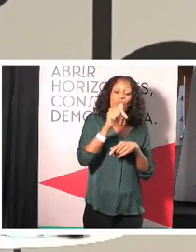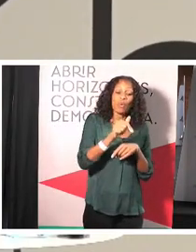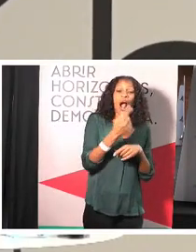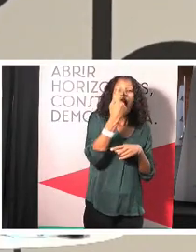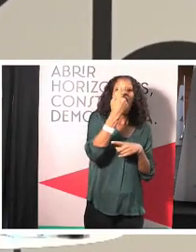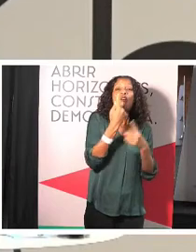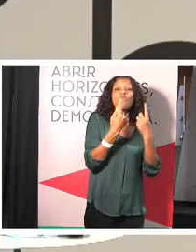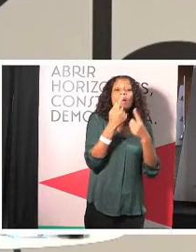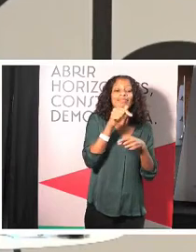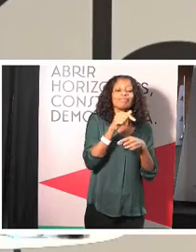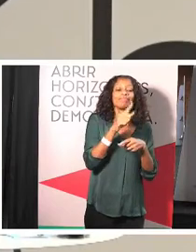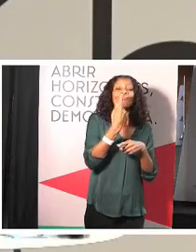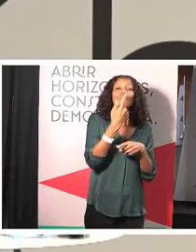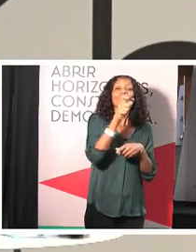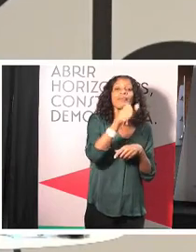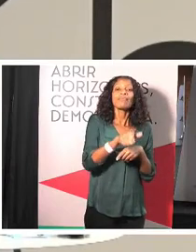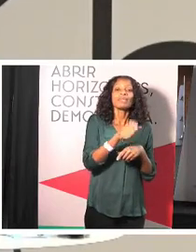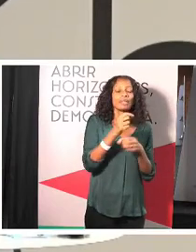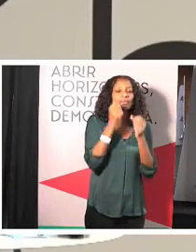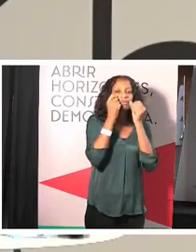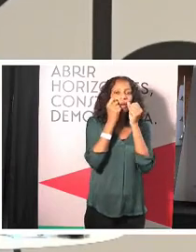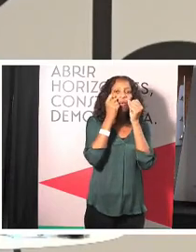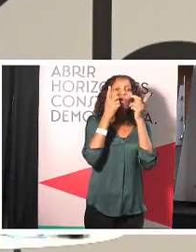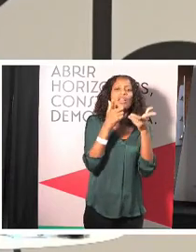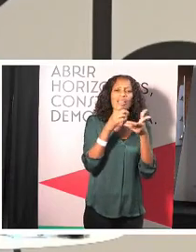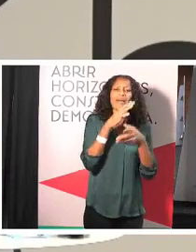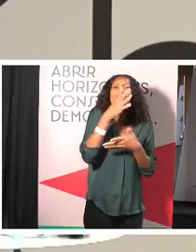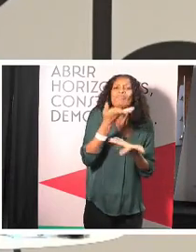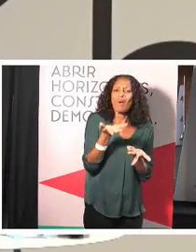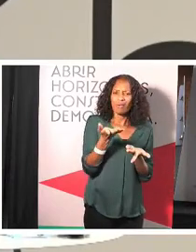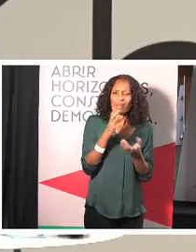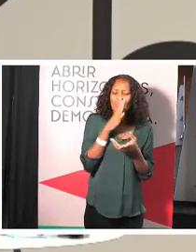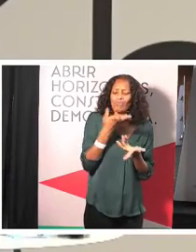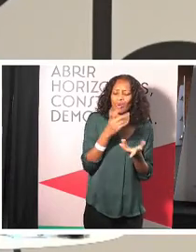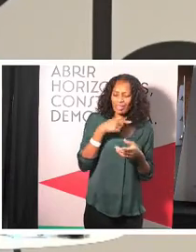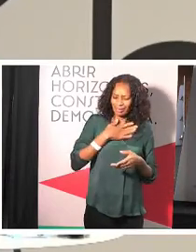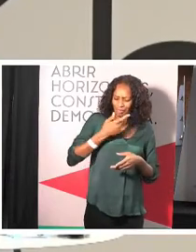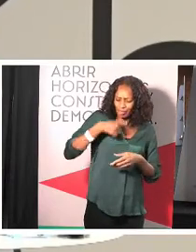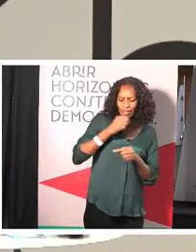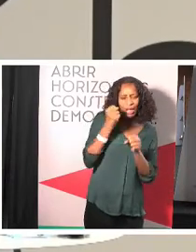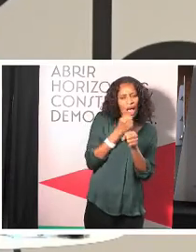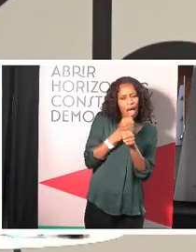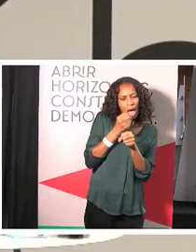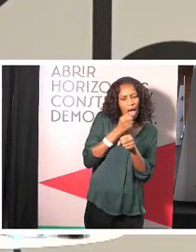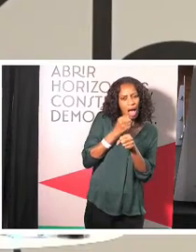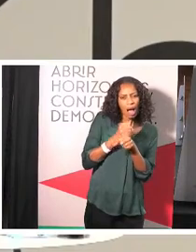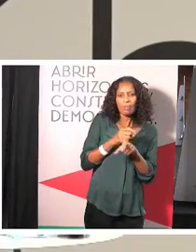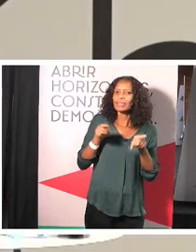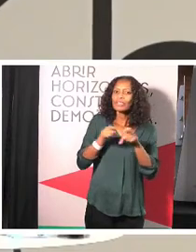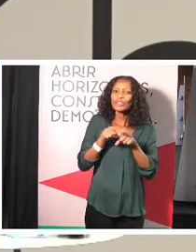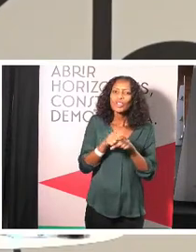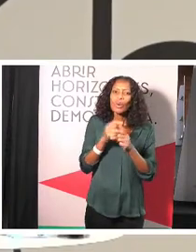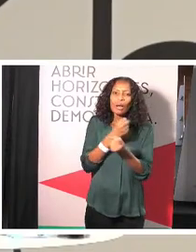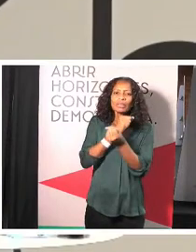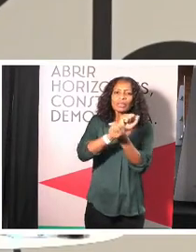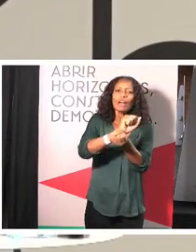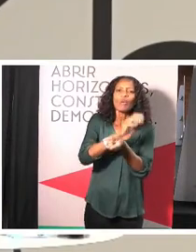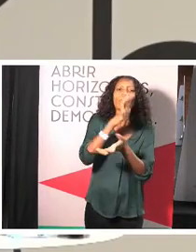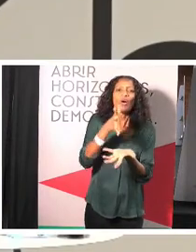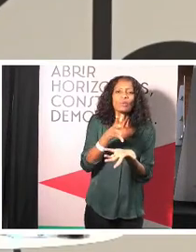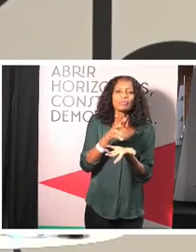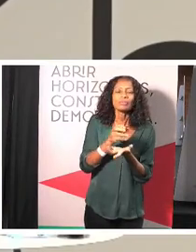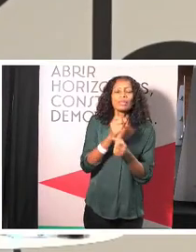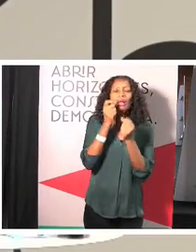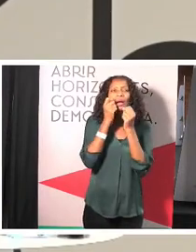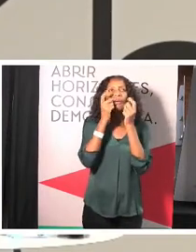esclavitud? Porque una persona que negocia uno a uno con cada una de nosotras y de nosotros está imponiendo unas condiciones de ventaja, porque no